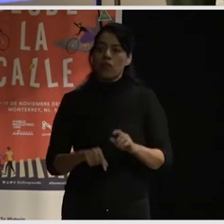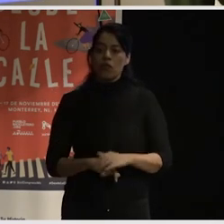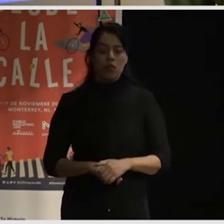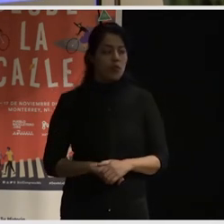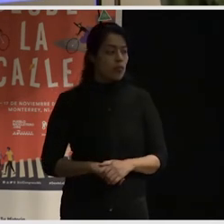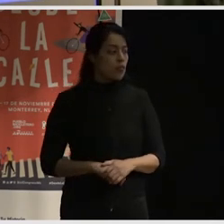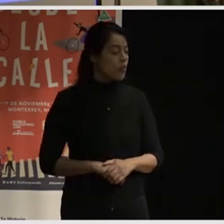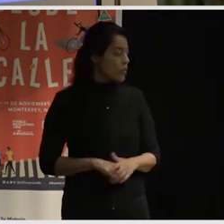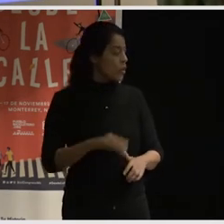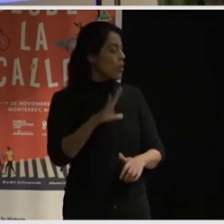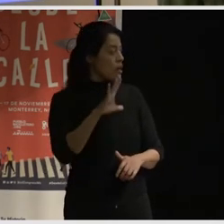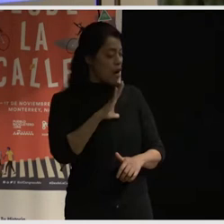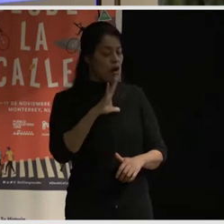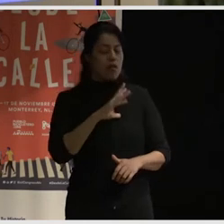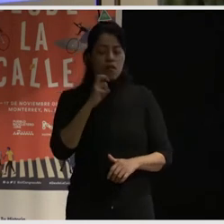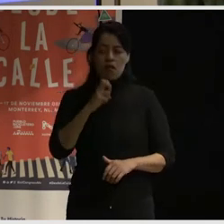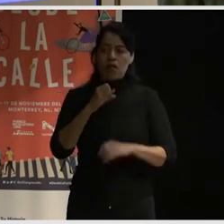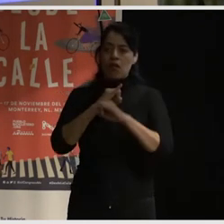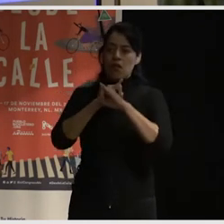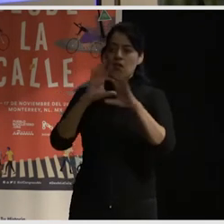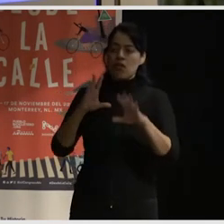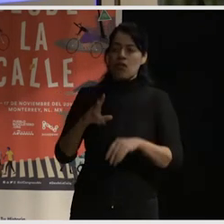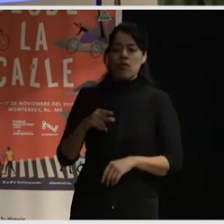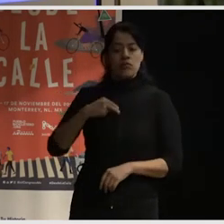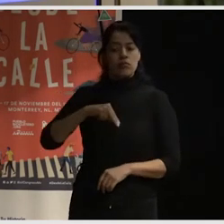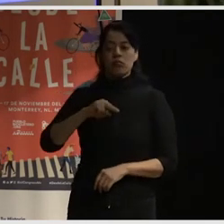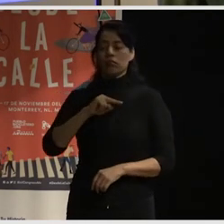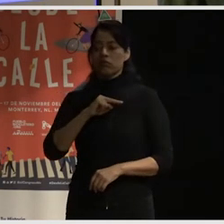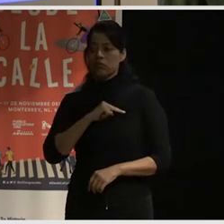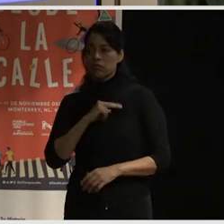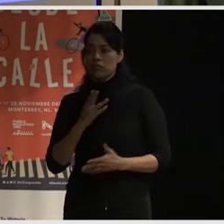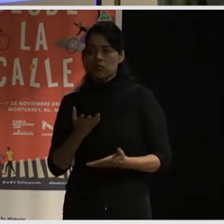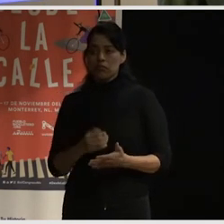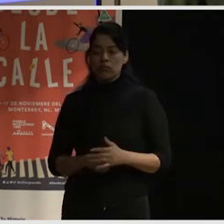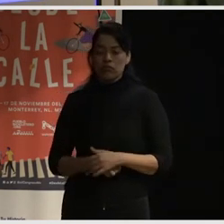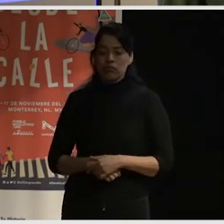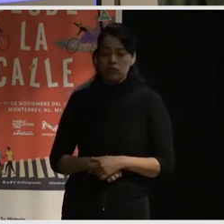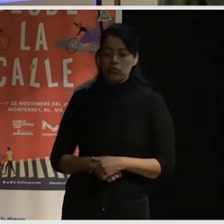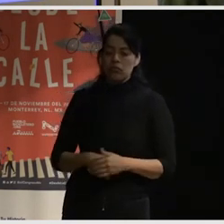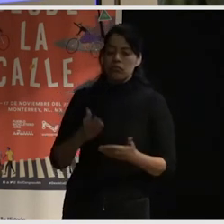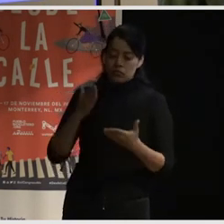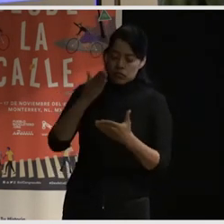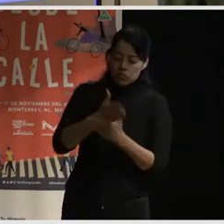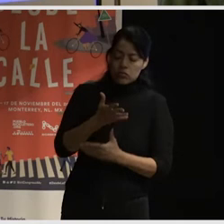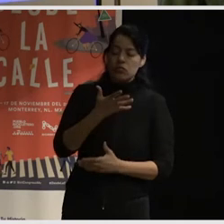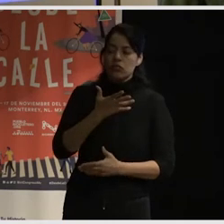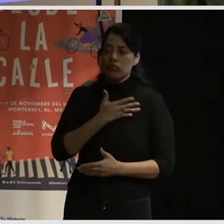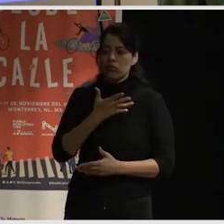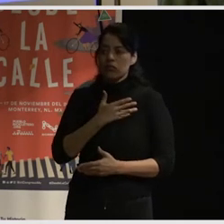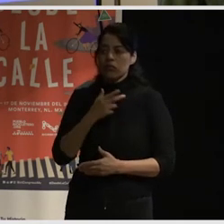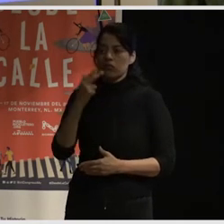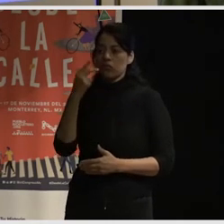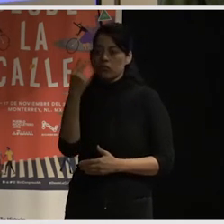seguramente hay estos datos nosotros tuvimos acceso a los datos del